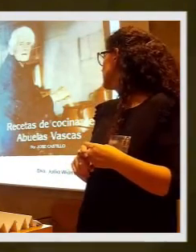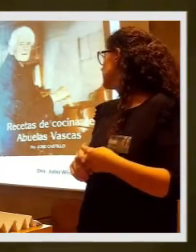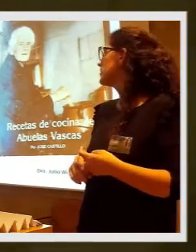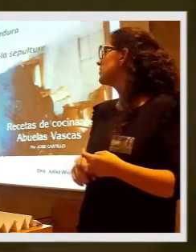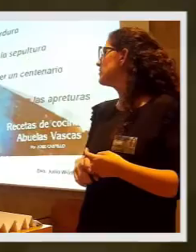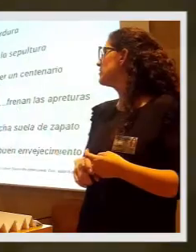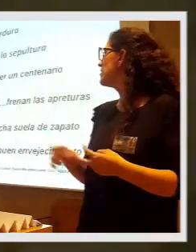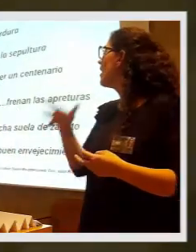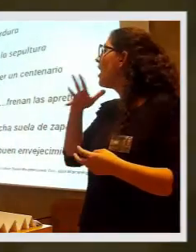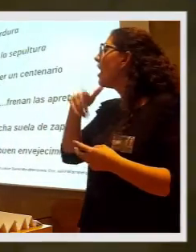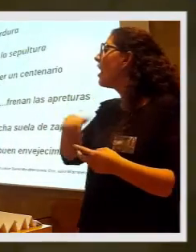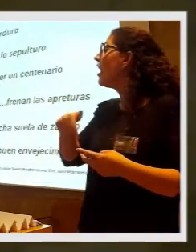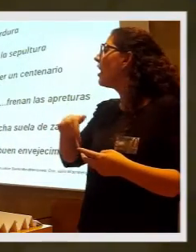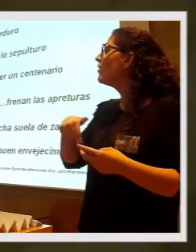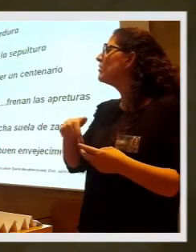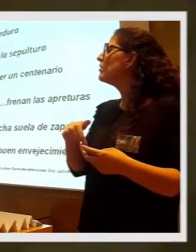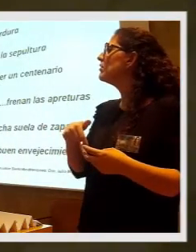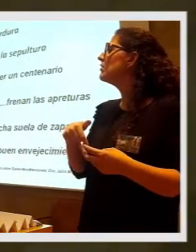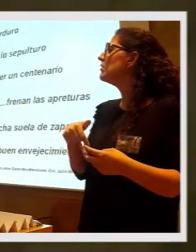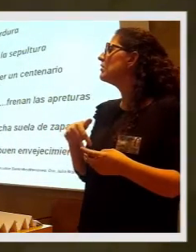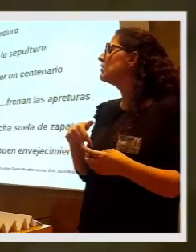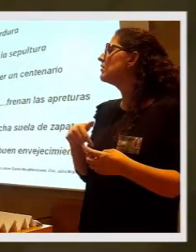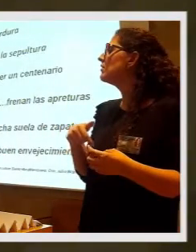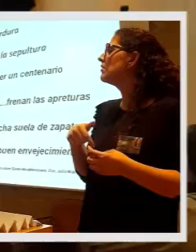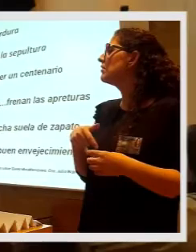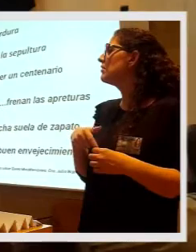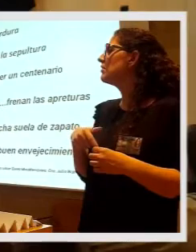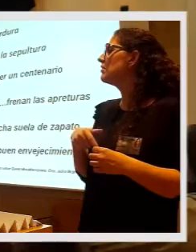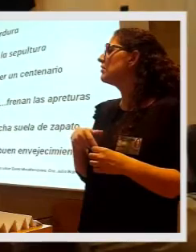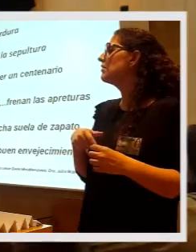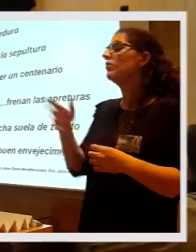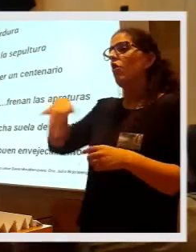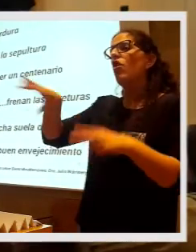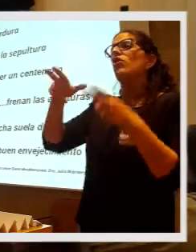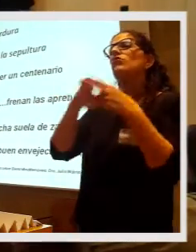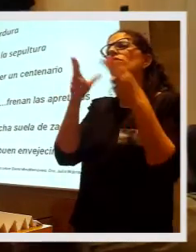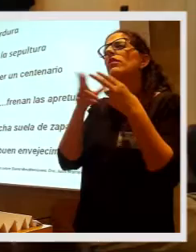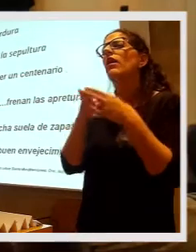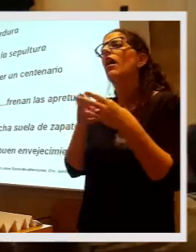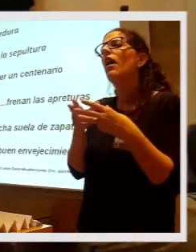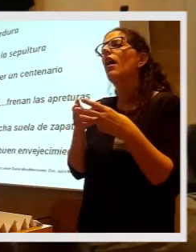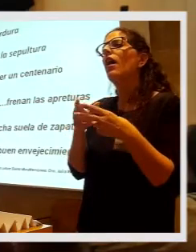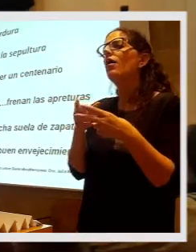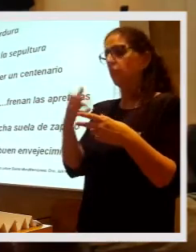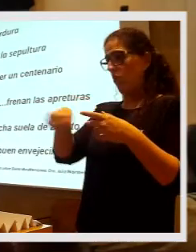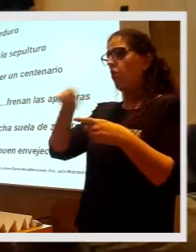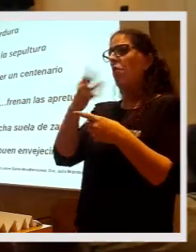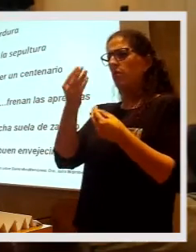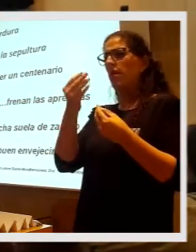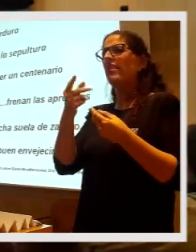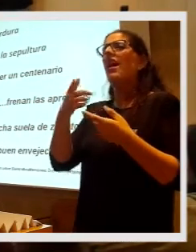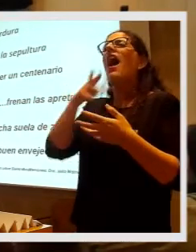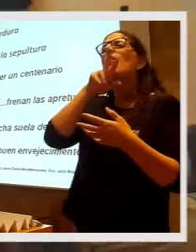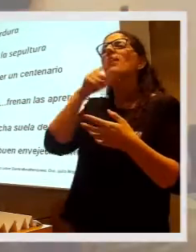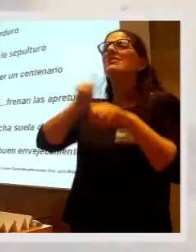si hasta ahora teníamos, fijaros, hasta dónde llega ese acervo popular nuestro, todos estos refranes lo hemos utilizado muchísimas veces